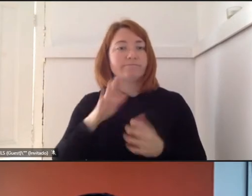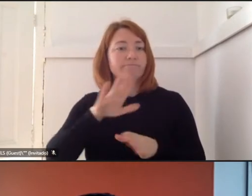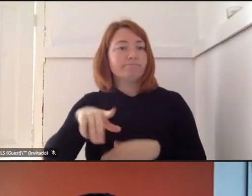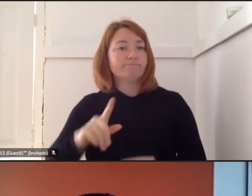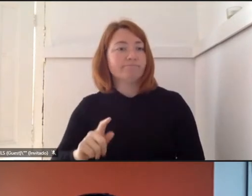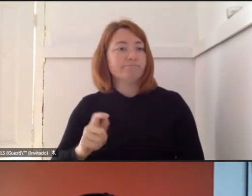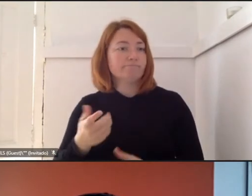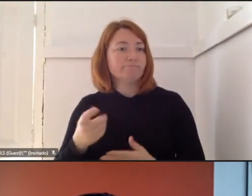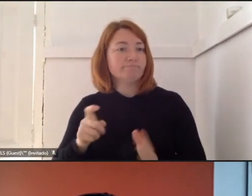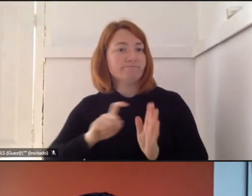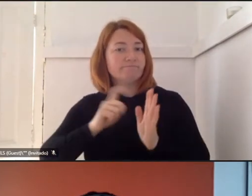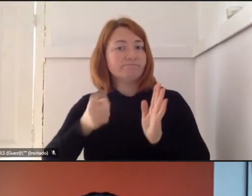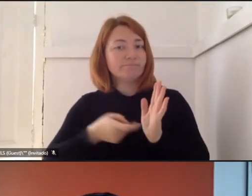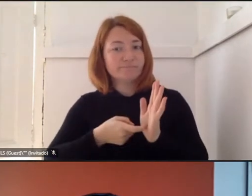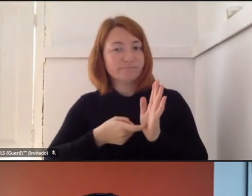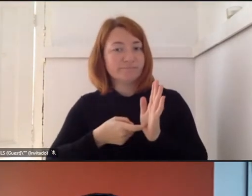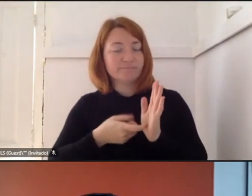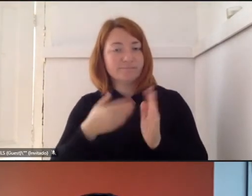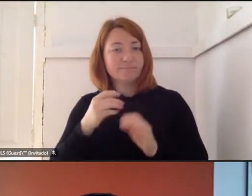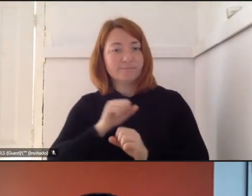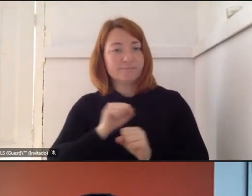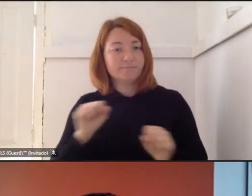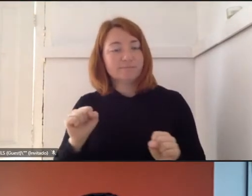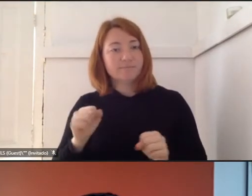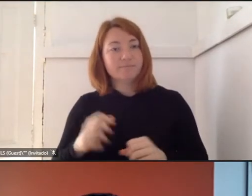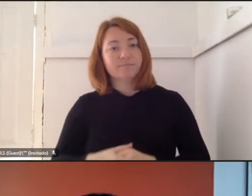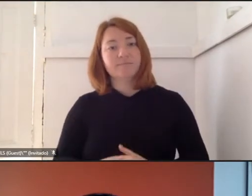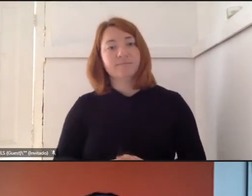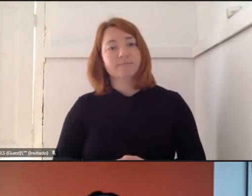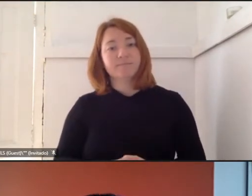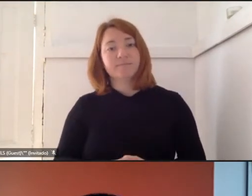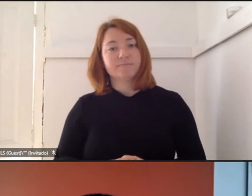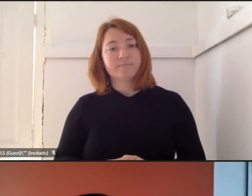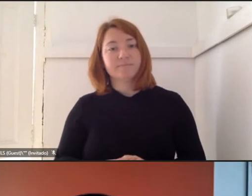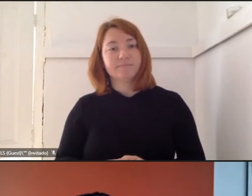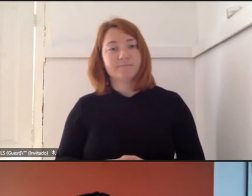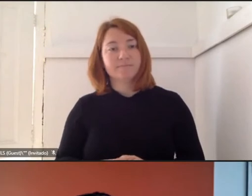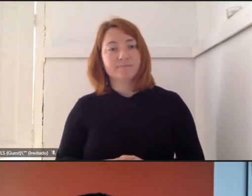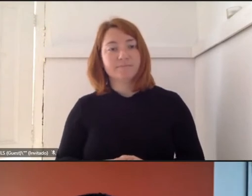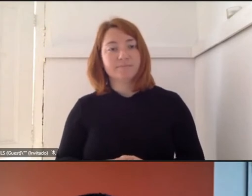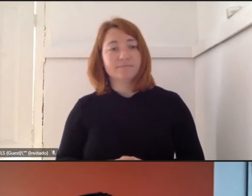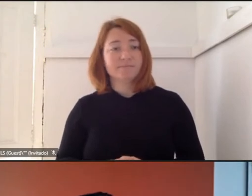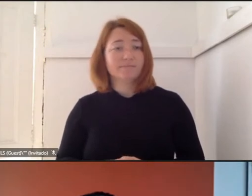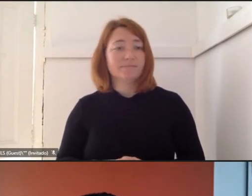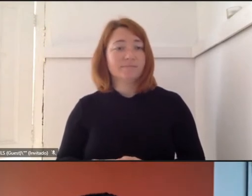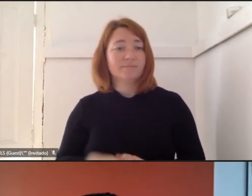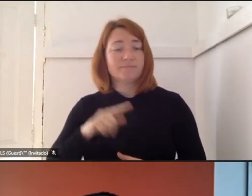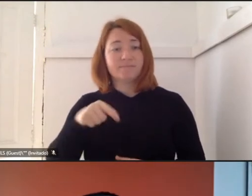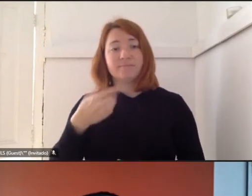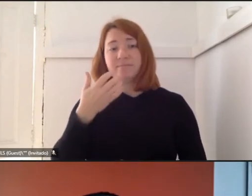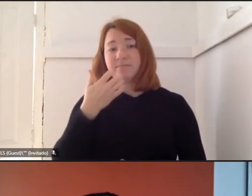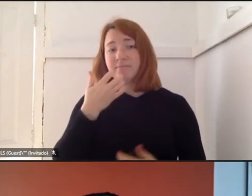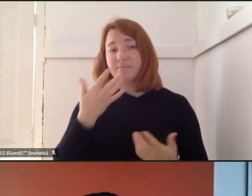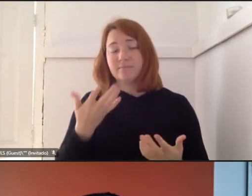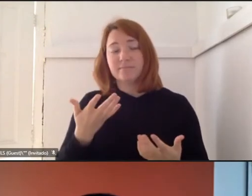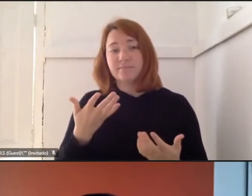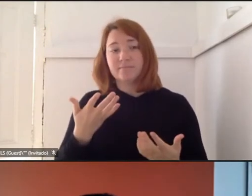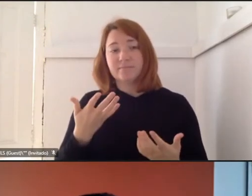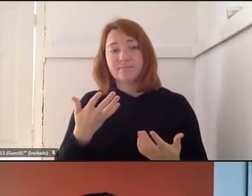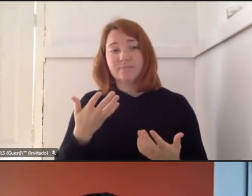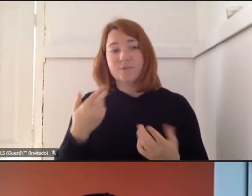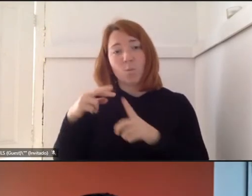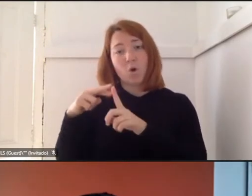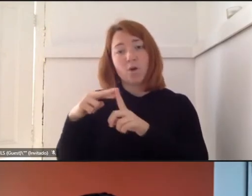están muy encorsetadas ahí y no se salen. Y luego tampoco no ayuda el que no hay ninguna